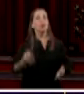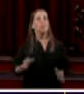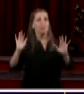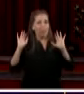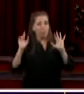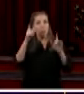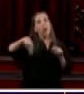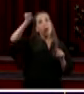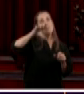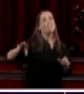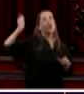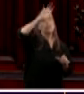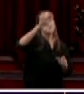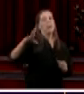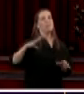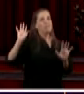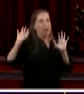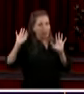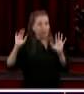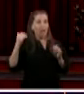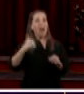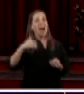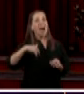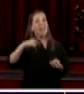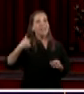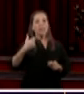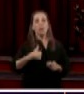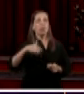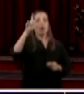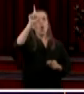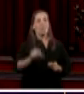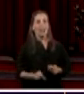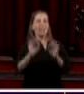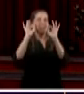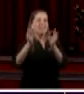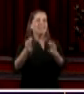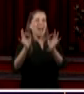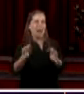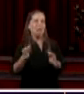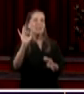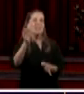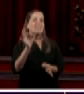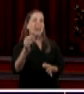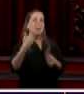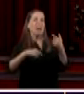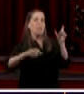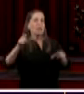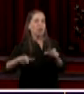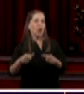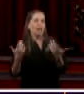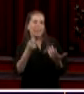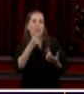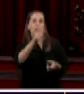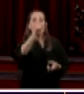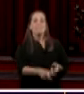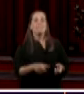ciudad la corte falló a favor de la ciudad 95 y no está incluido pasa que hay que